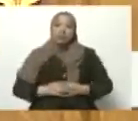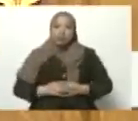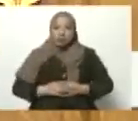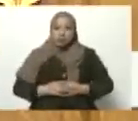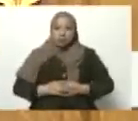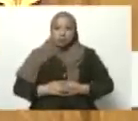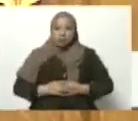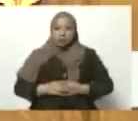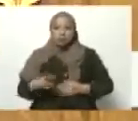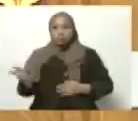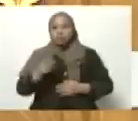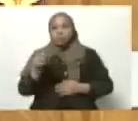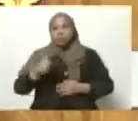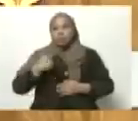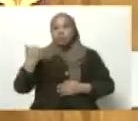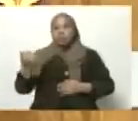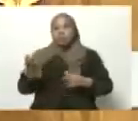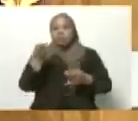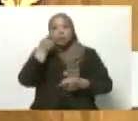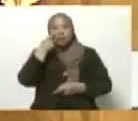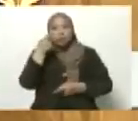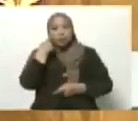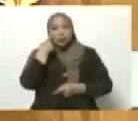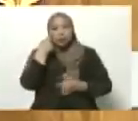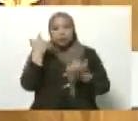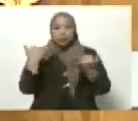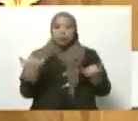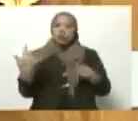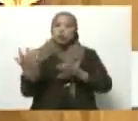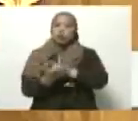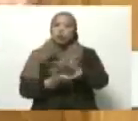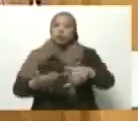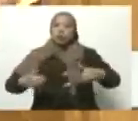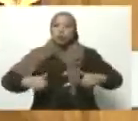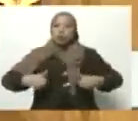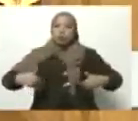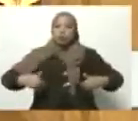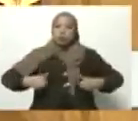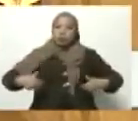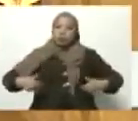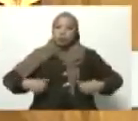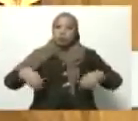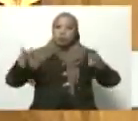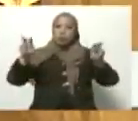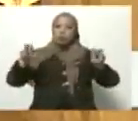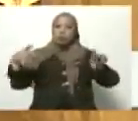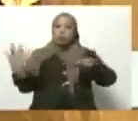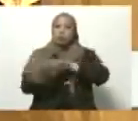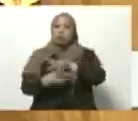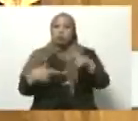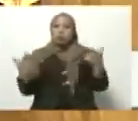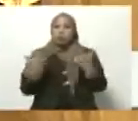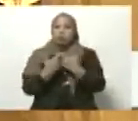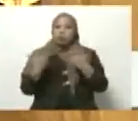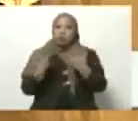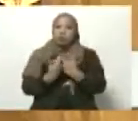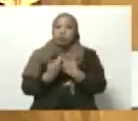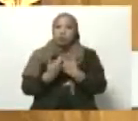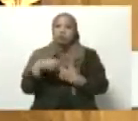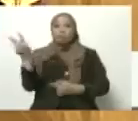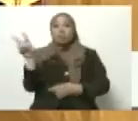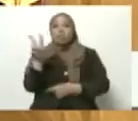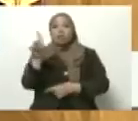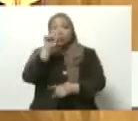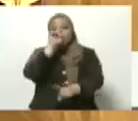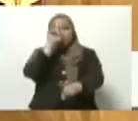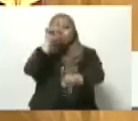malas. Y esa es la alerta. Estamos en una situación difícil, nueva, de nueva guerra fría. Y Venezuela está en el ojo del huracán.